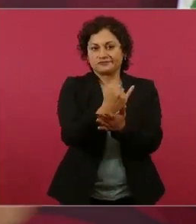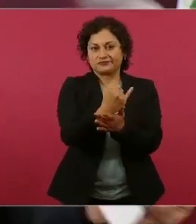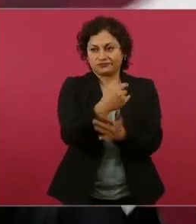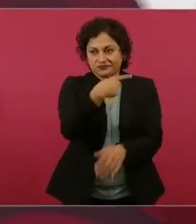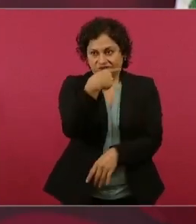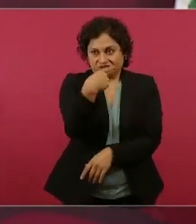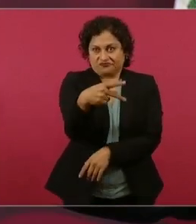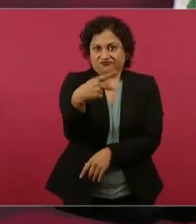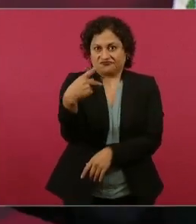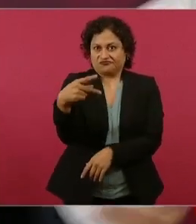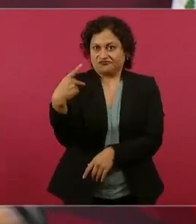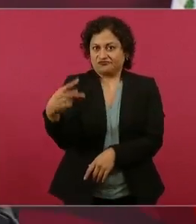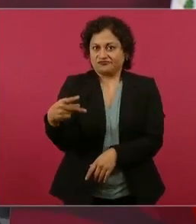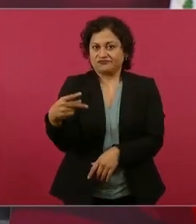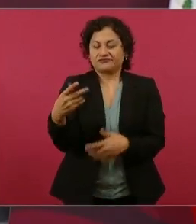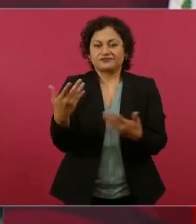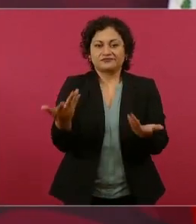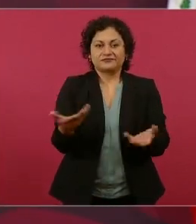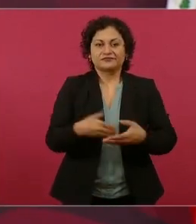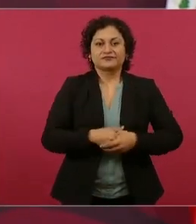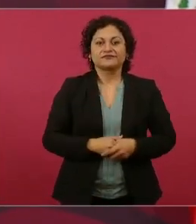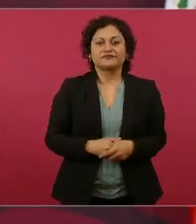No lo digo porque